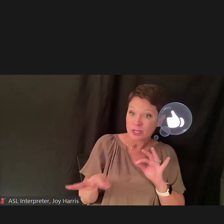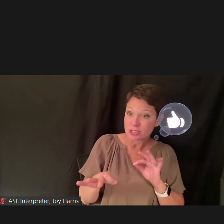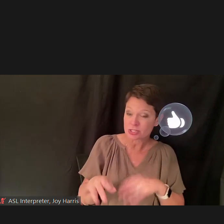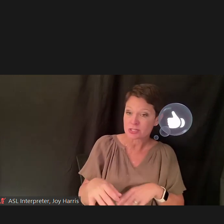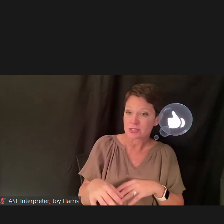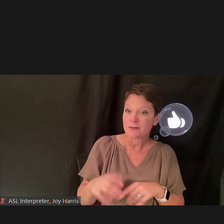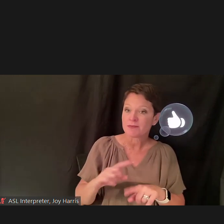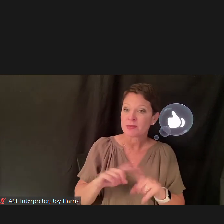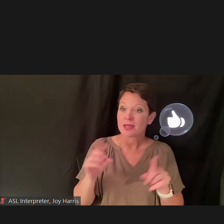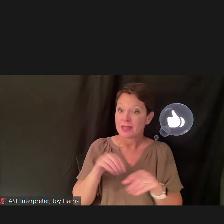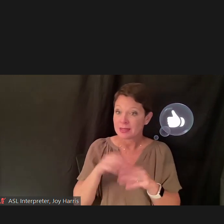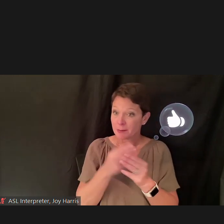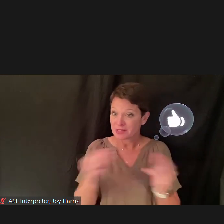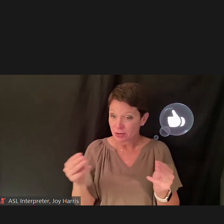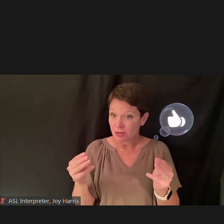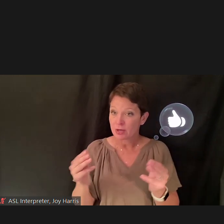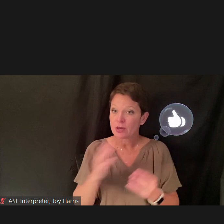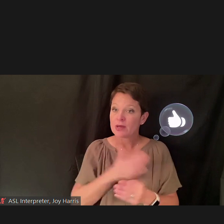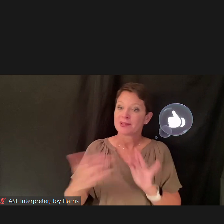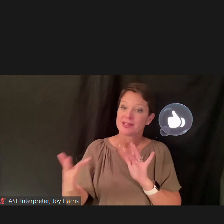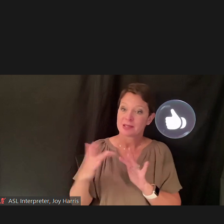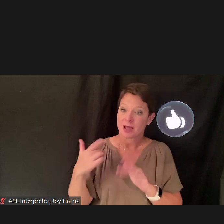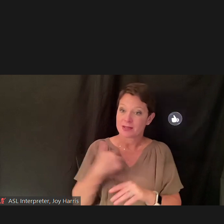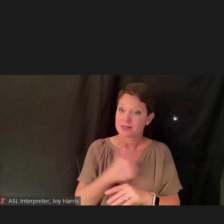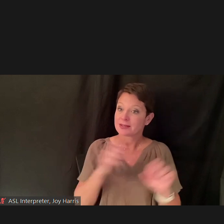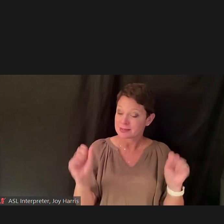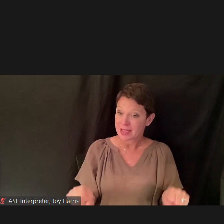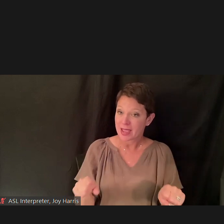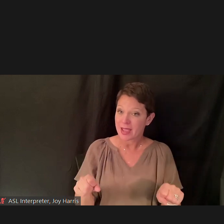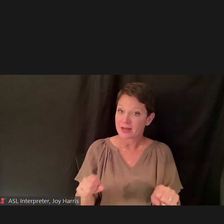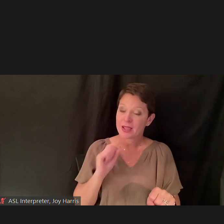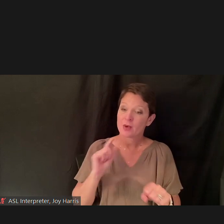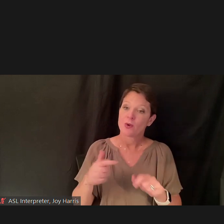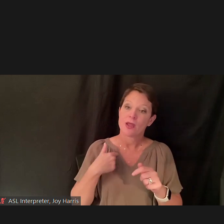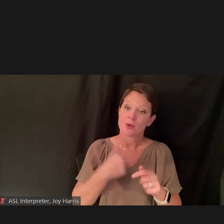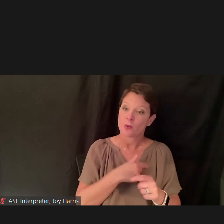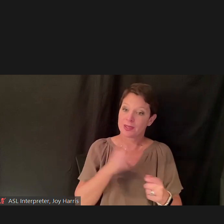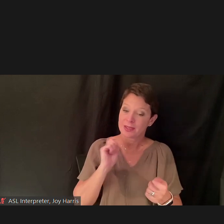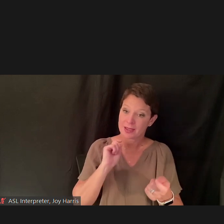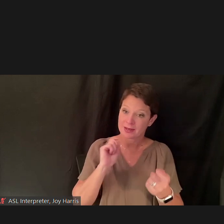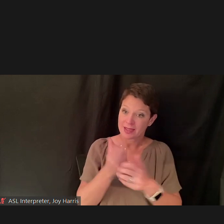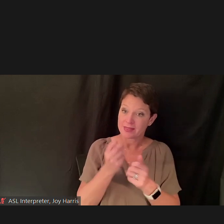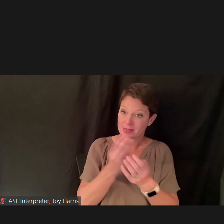una población donde no se ha hecho la traducción,